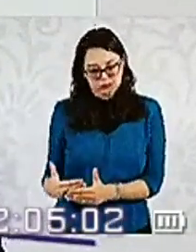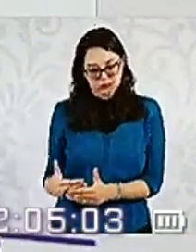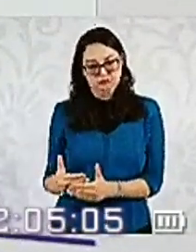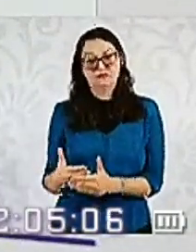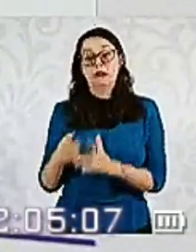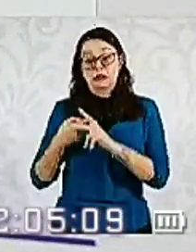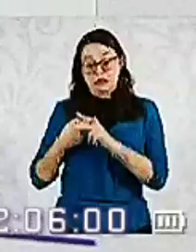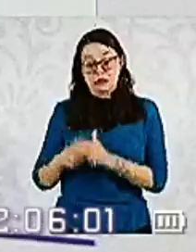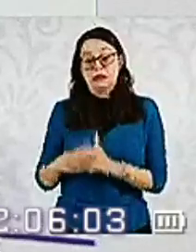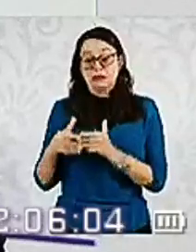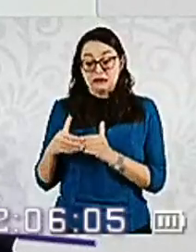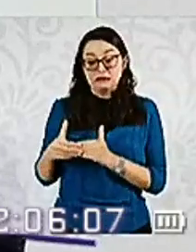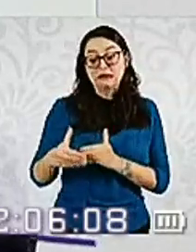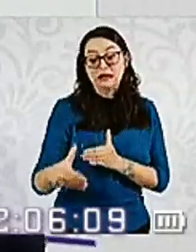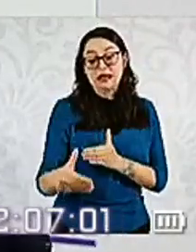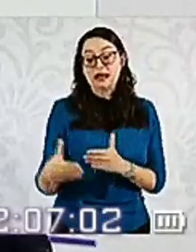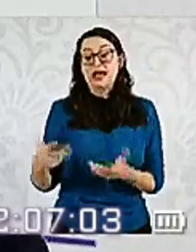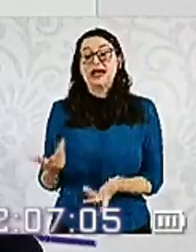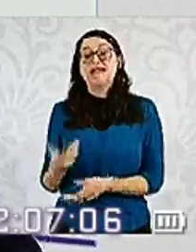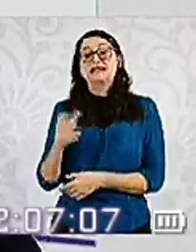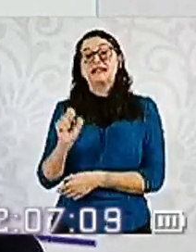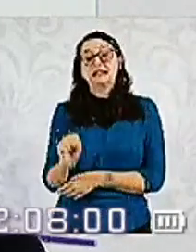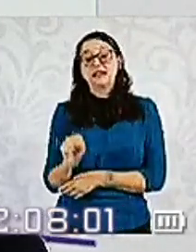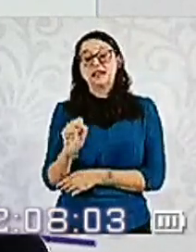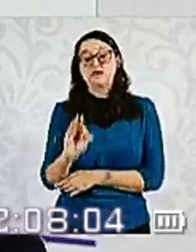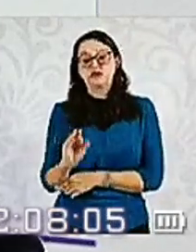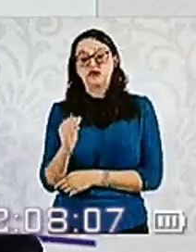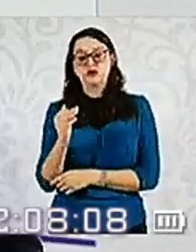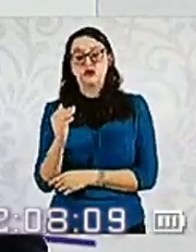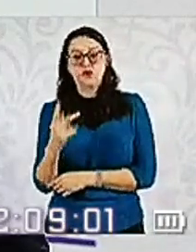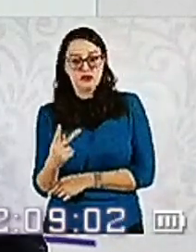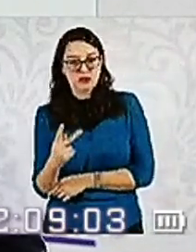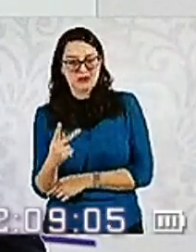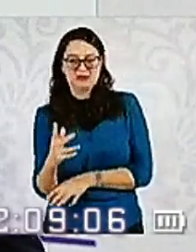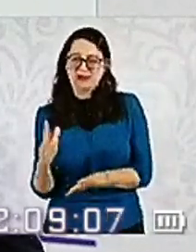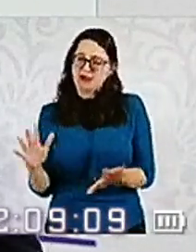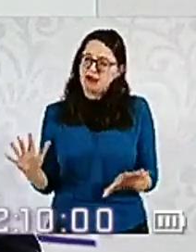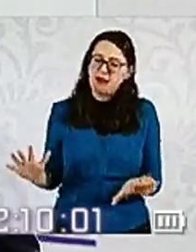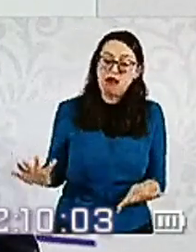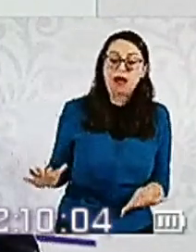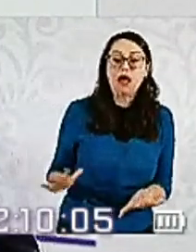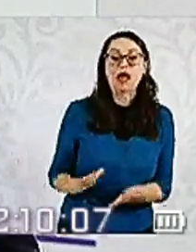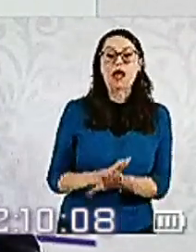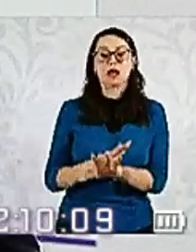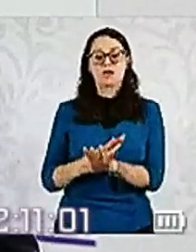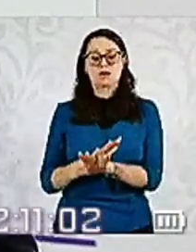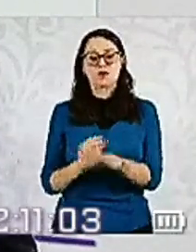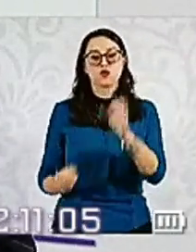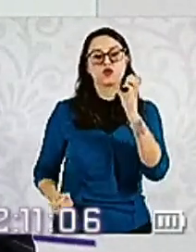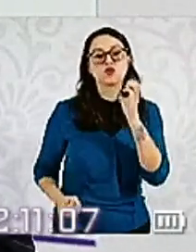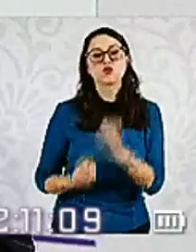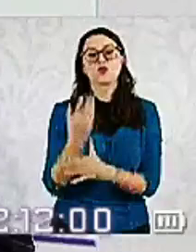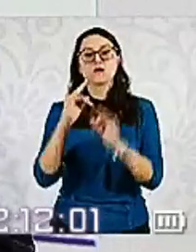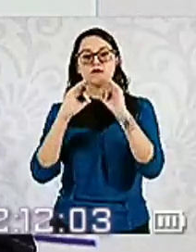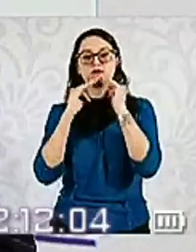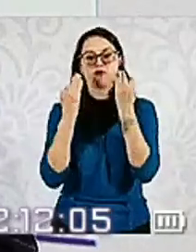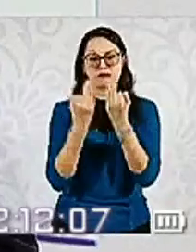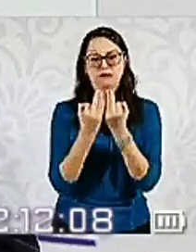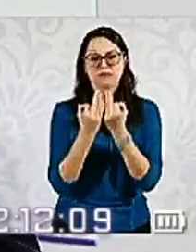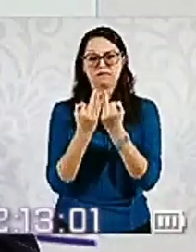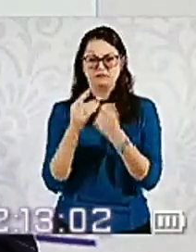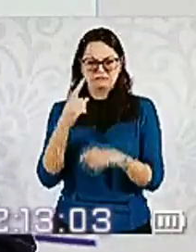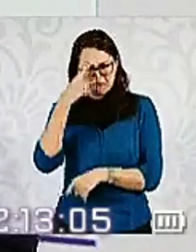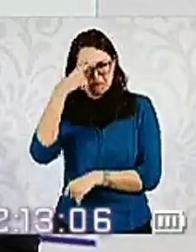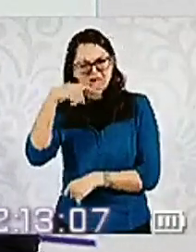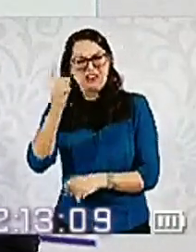vocación de la Secretaría de la Función Pública, algo que entienda todo el mundo, pero también que tenga un mayor impacto en la vida